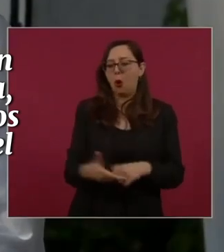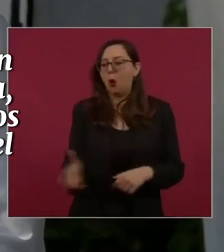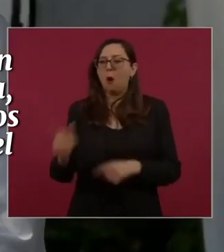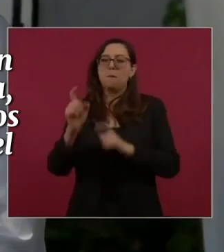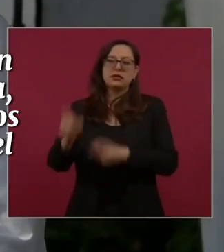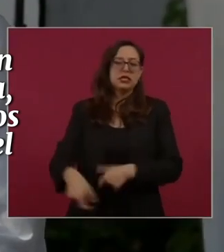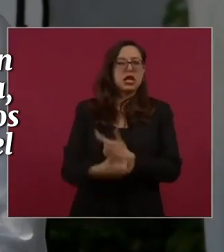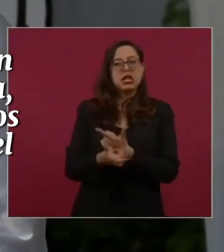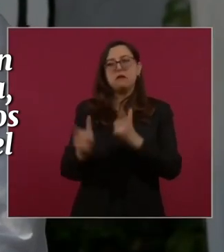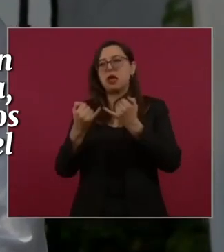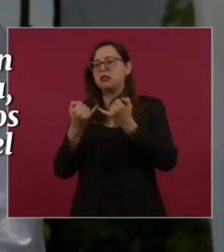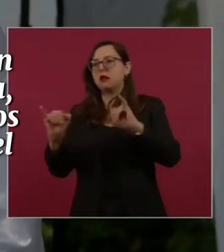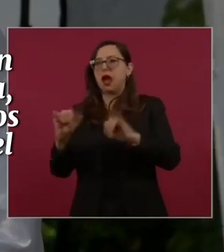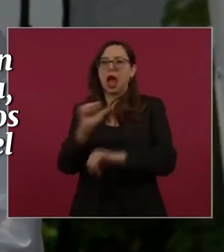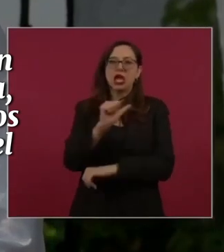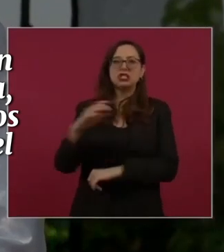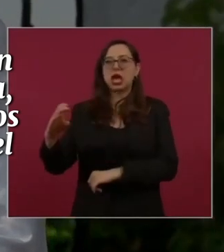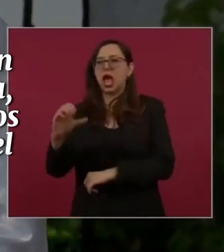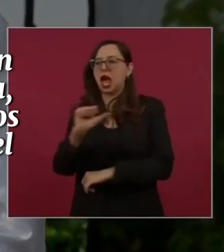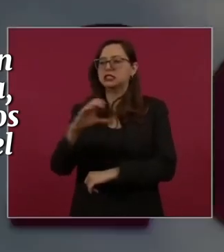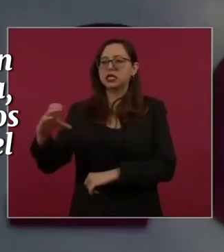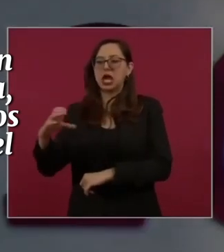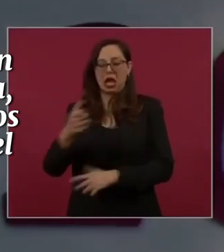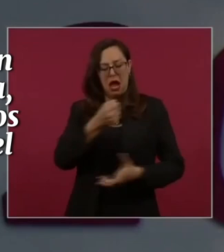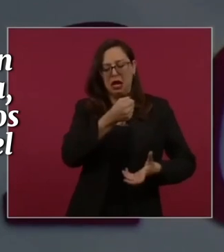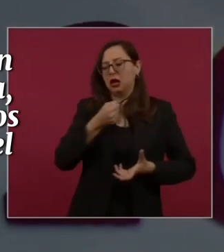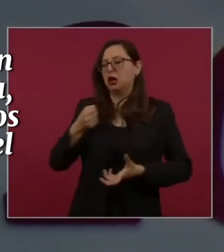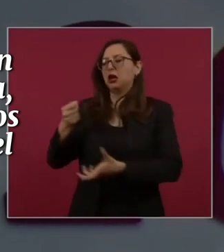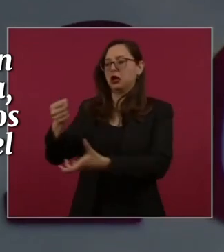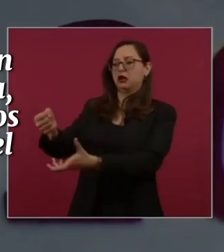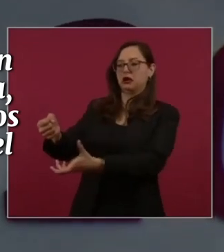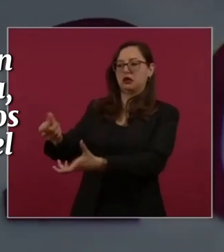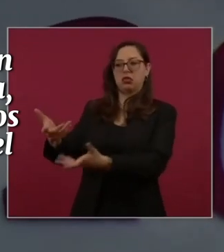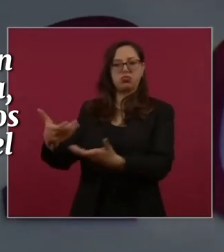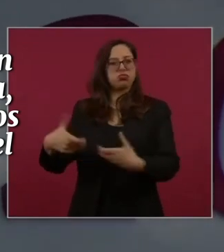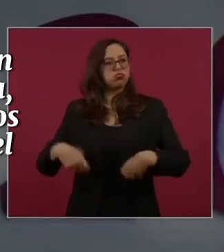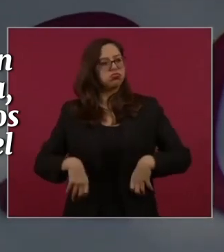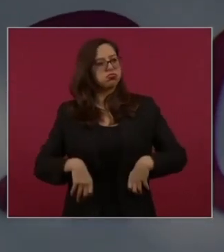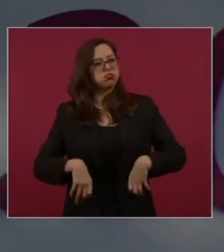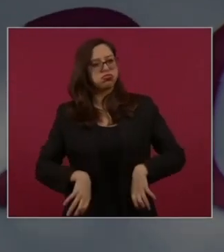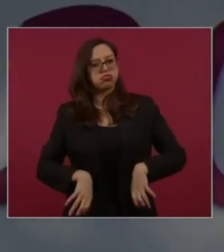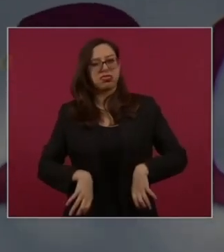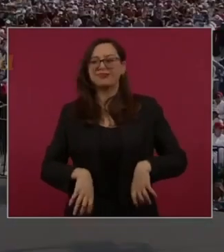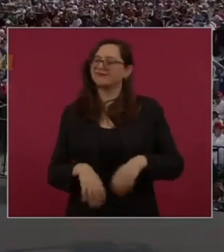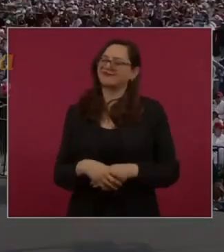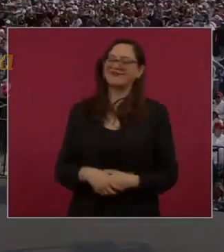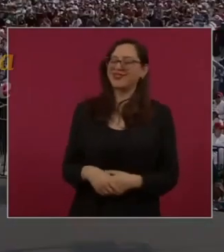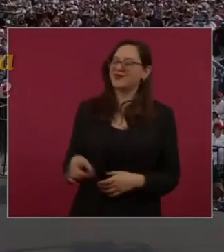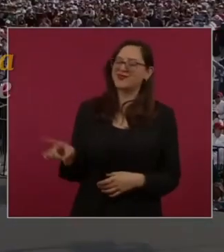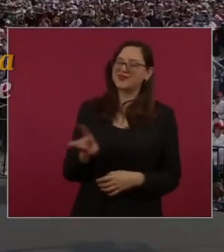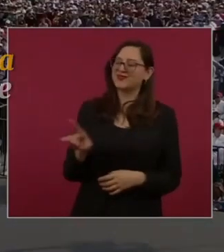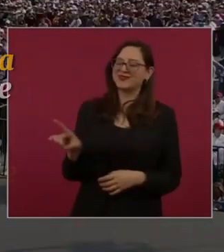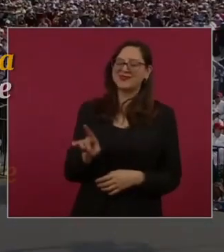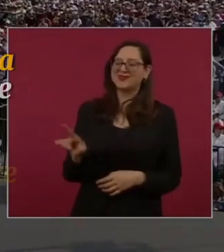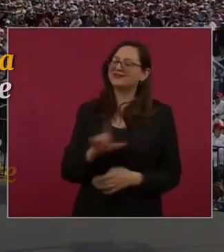reducir el robo de autos en 40% y el secuestro en 68%, mencionó. La